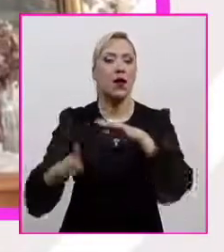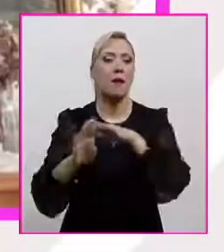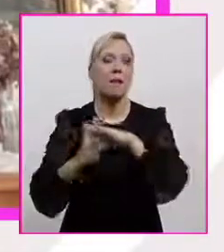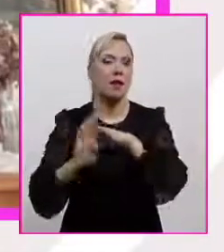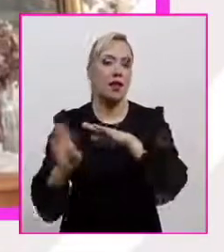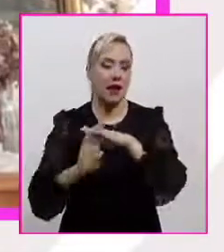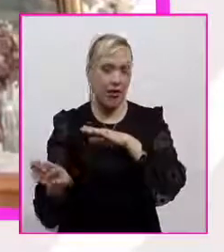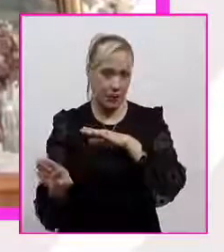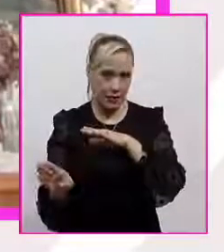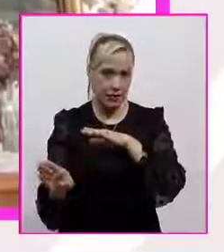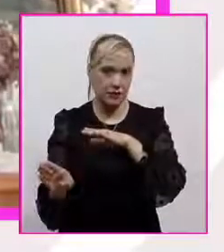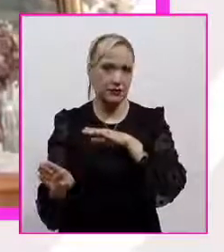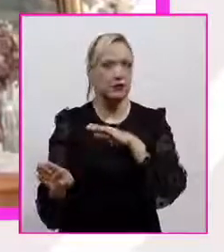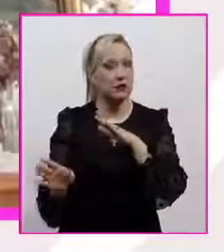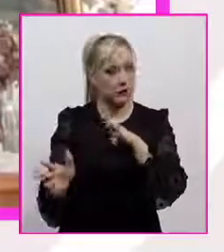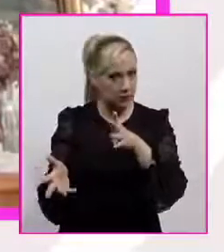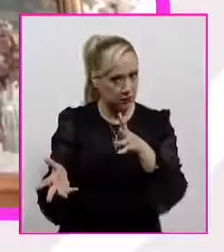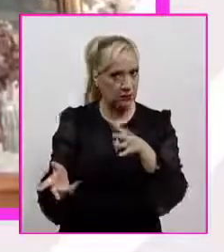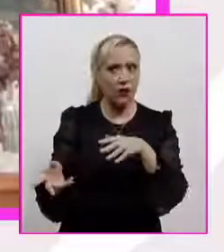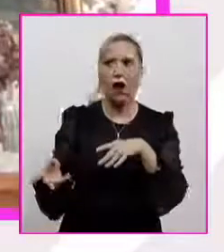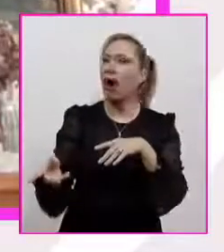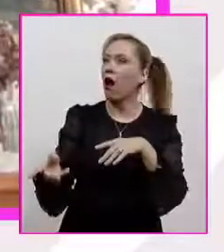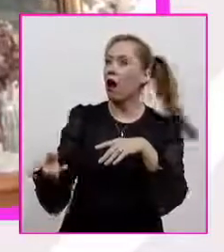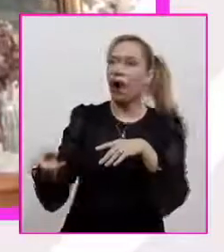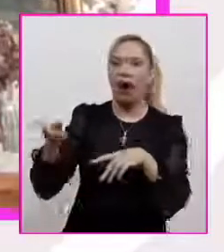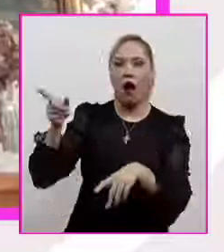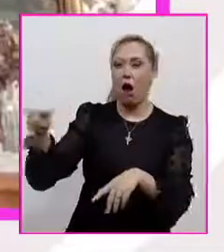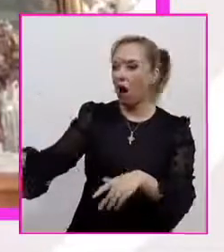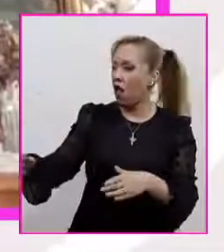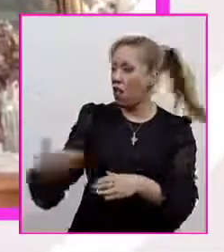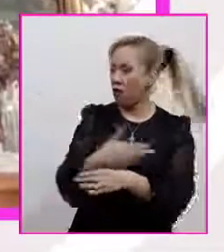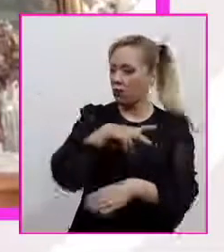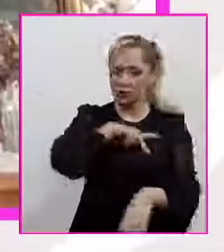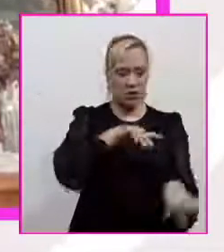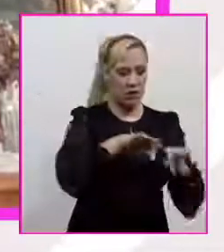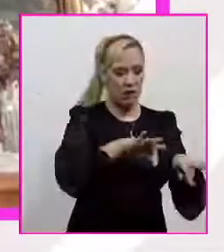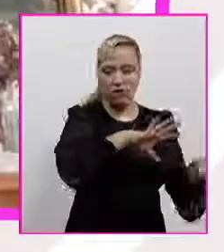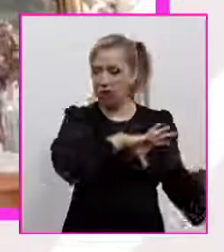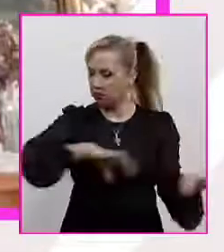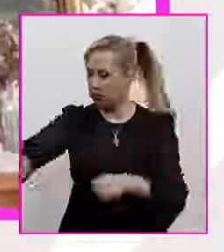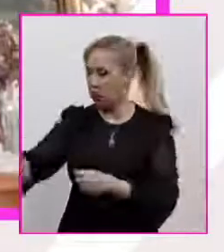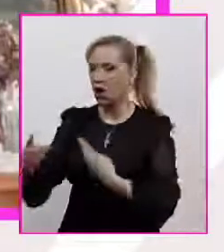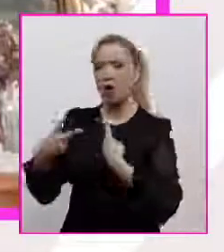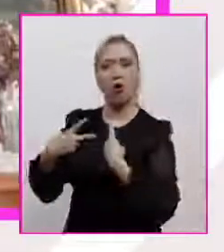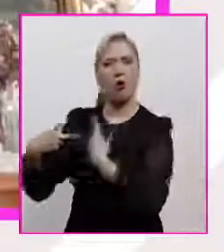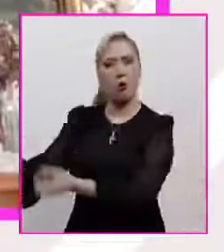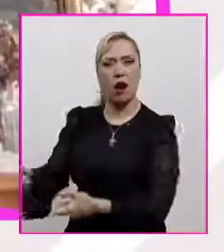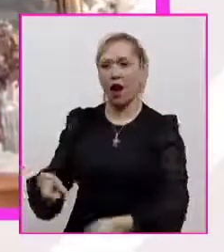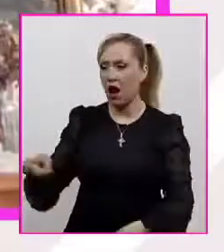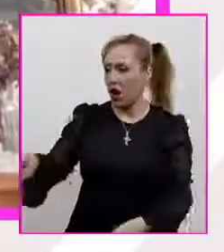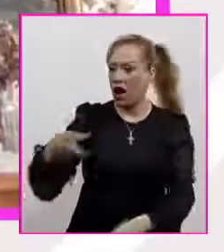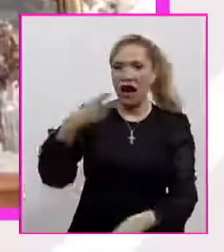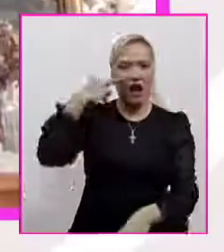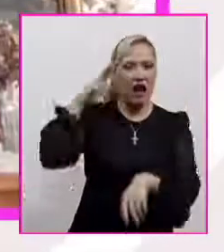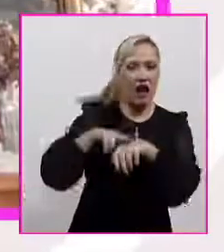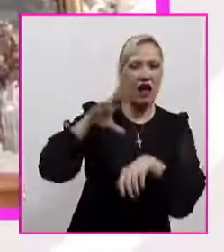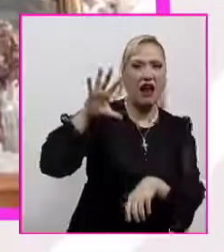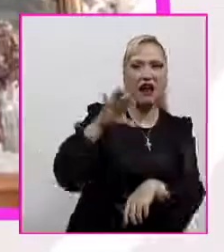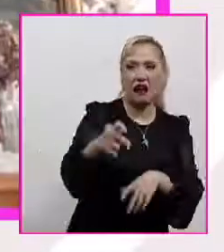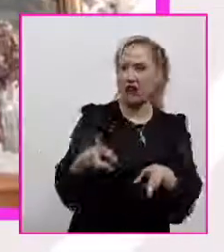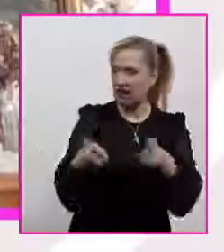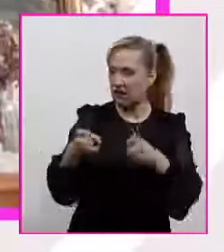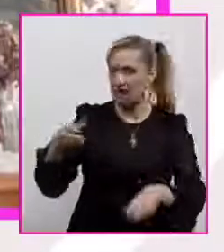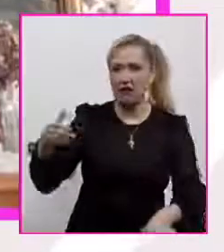recuperaba estas leyendas, ¿no? Es que vienen a quitarnos nuestros trabajos, es que vienen a robar, es que son criminales, es que, ¿no? Y